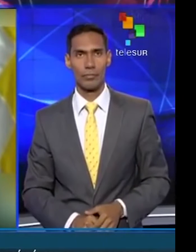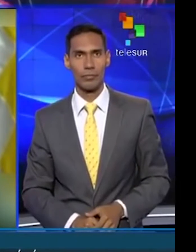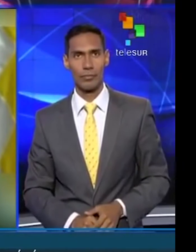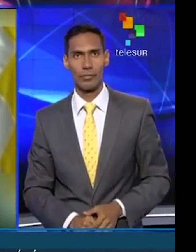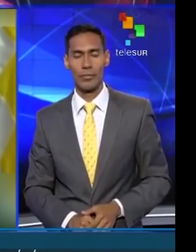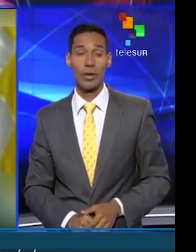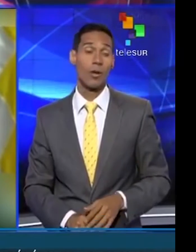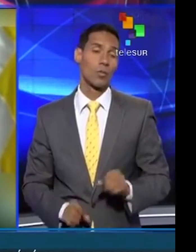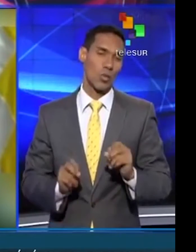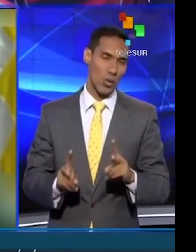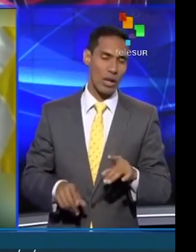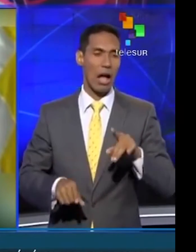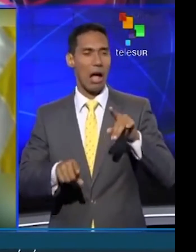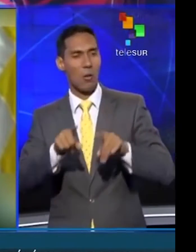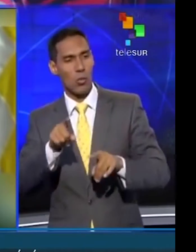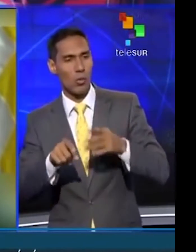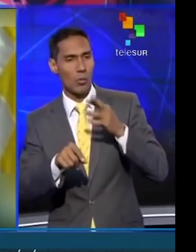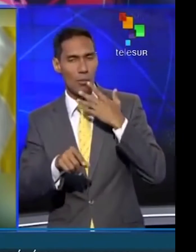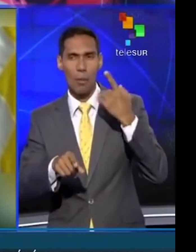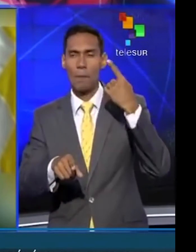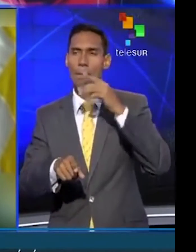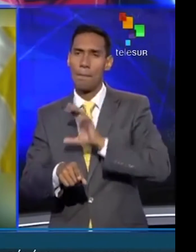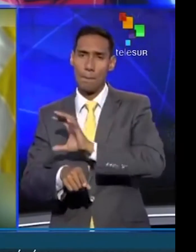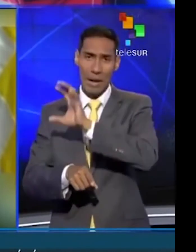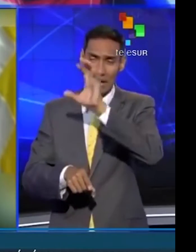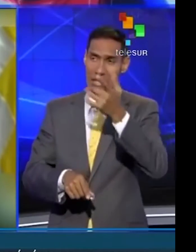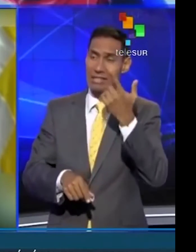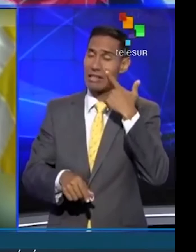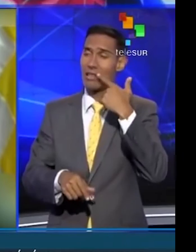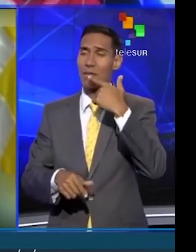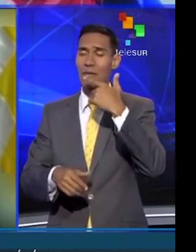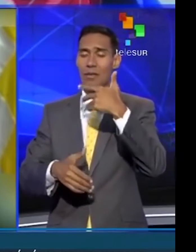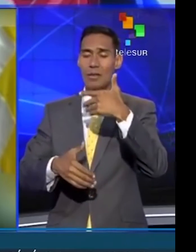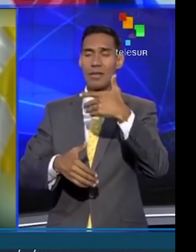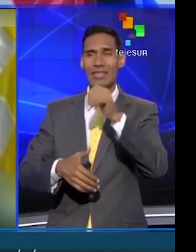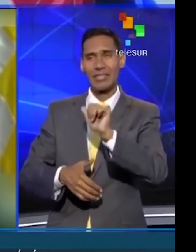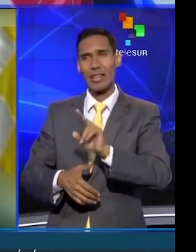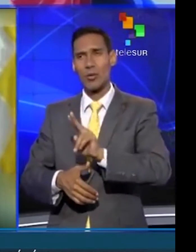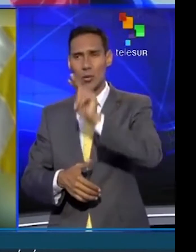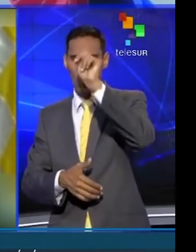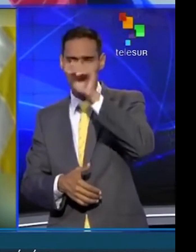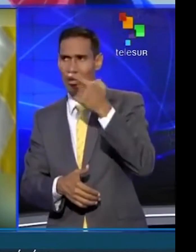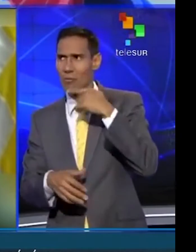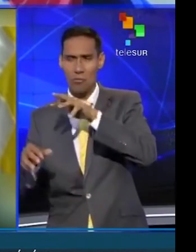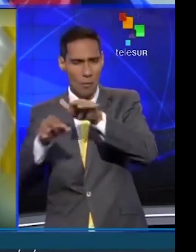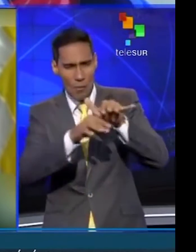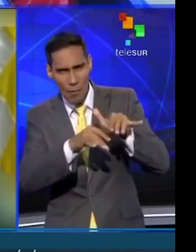alguna manipulación desde el norte, con algunos hermanos presidentes, traten de quebrar nuestras